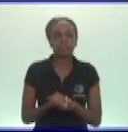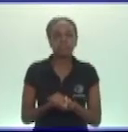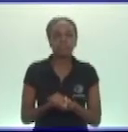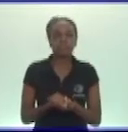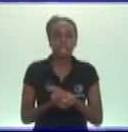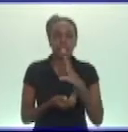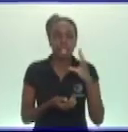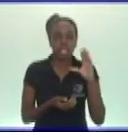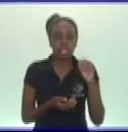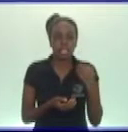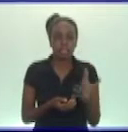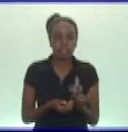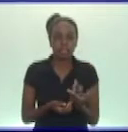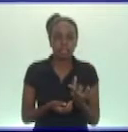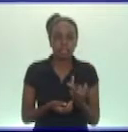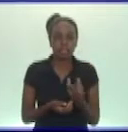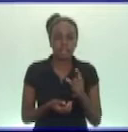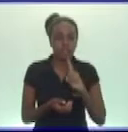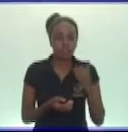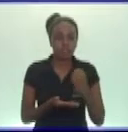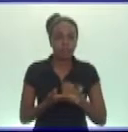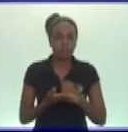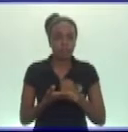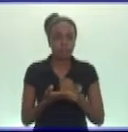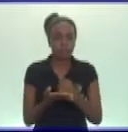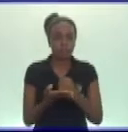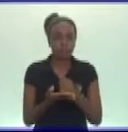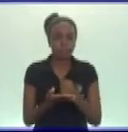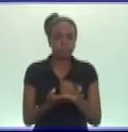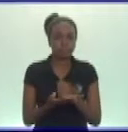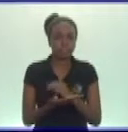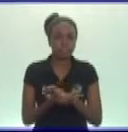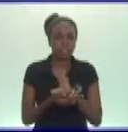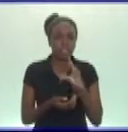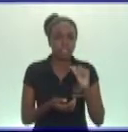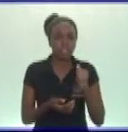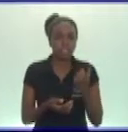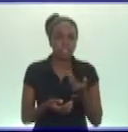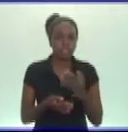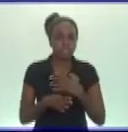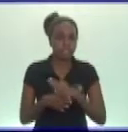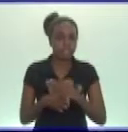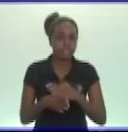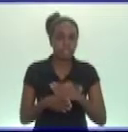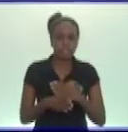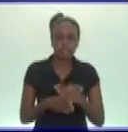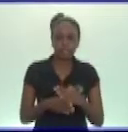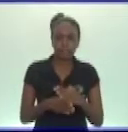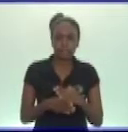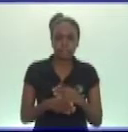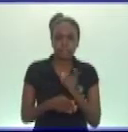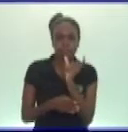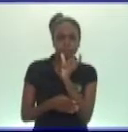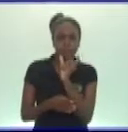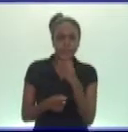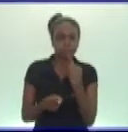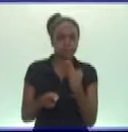decir, si no aportas, sucumbes. ¿Qué implica entonces el término sucumbir?